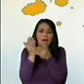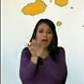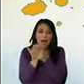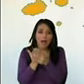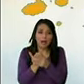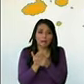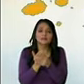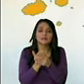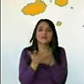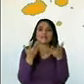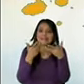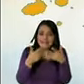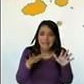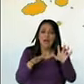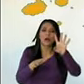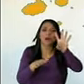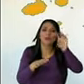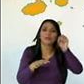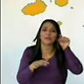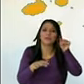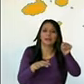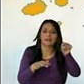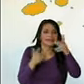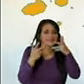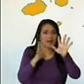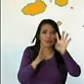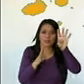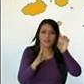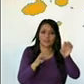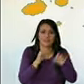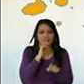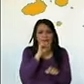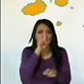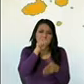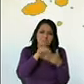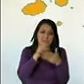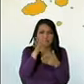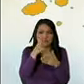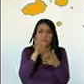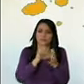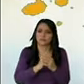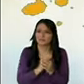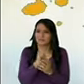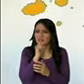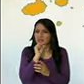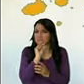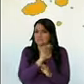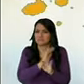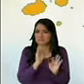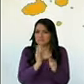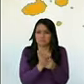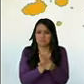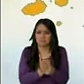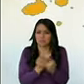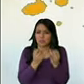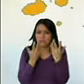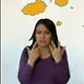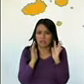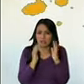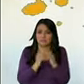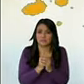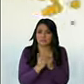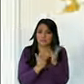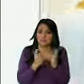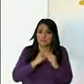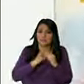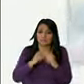faltan, se han hecho hasta el momento 40.409. O sea, no falta nada. Ya. Falta realmente muy poco. Seguramente con el